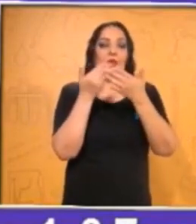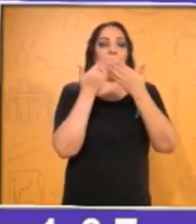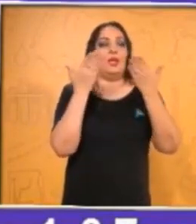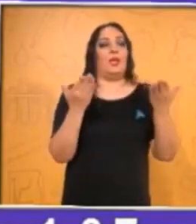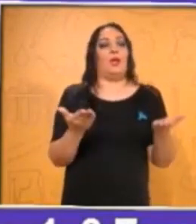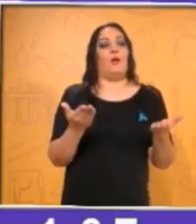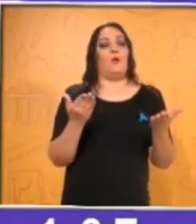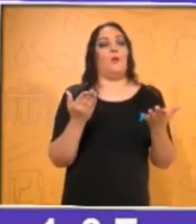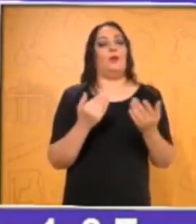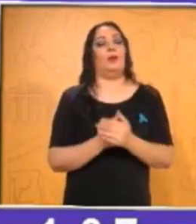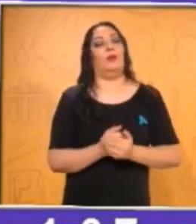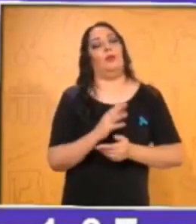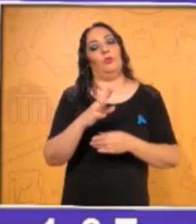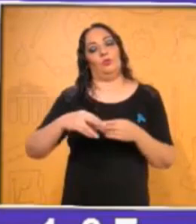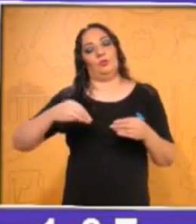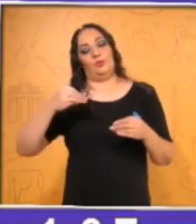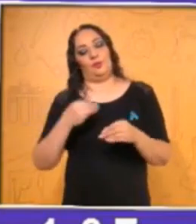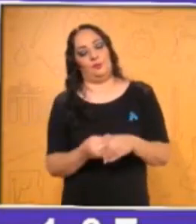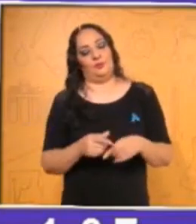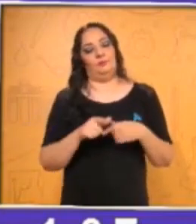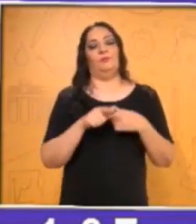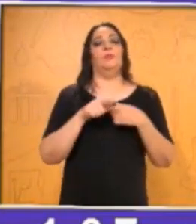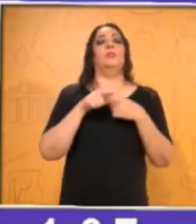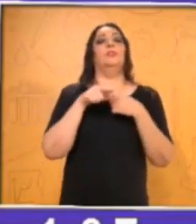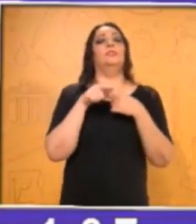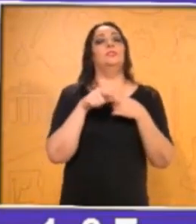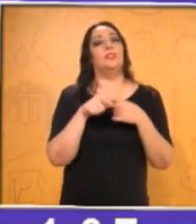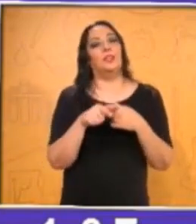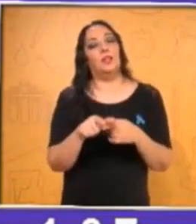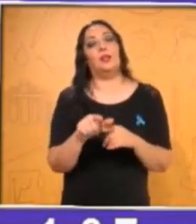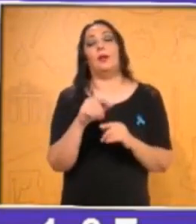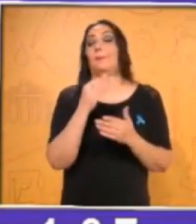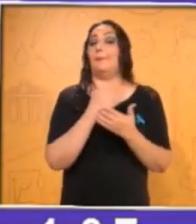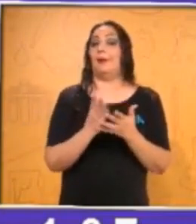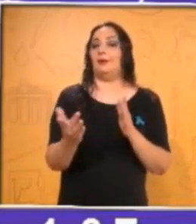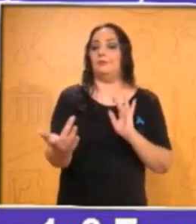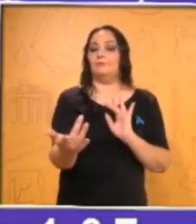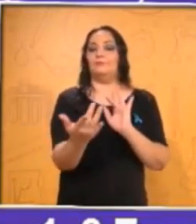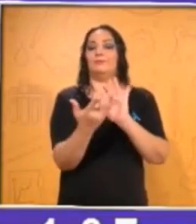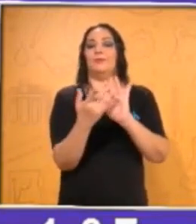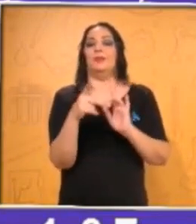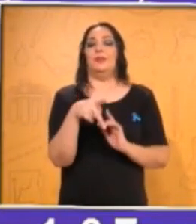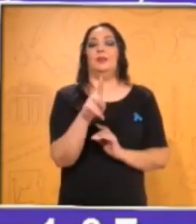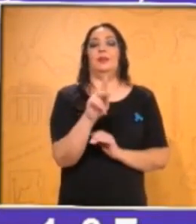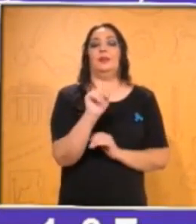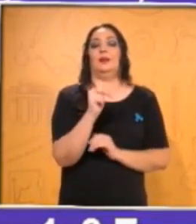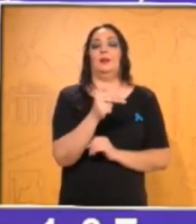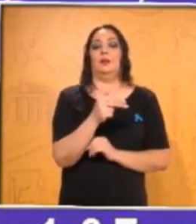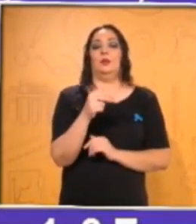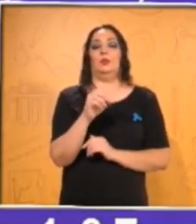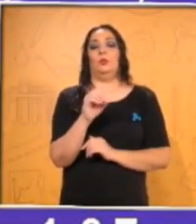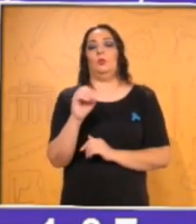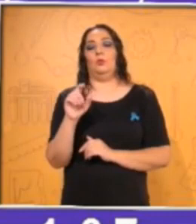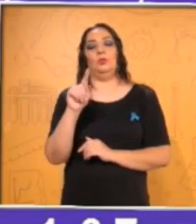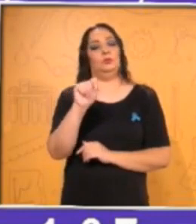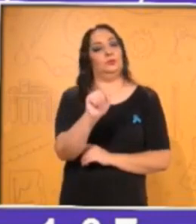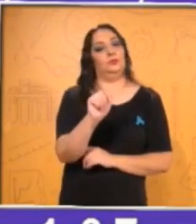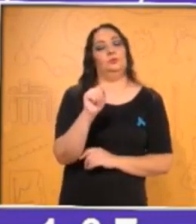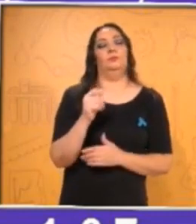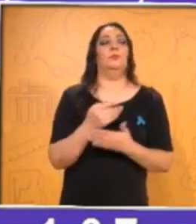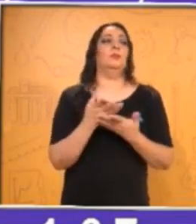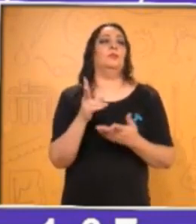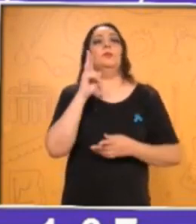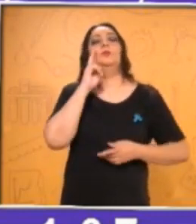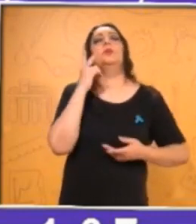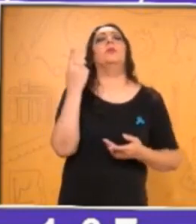excepción para, pues como les comentamos, la interacción en vivo que diariamente tenemos con todos ustedes. Vámonos a los